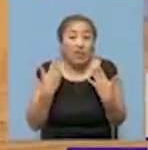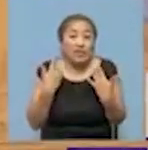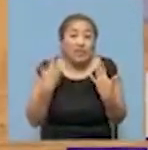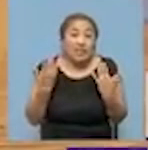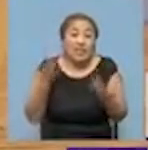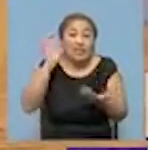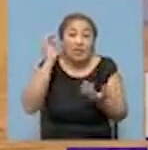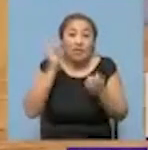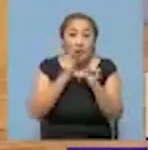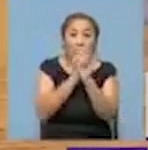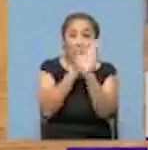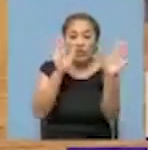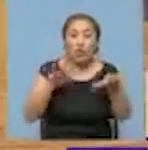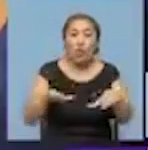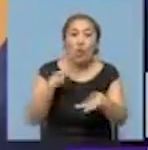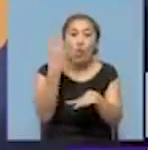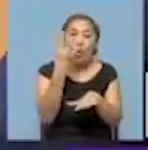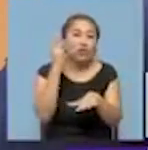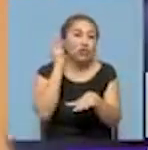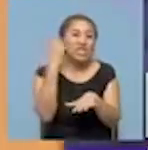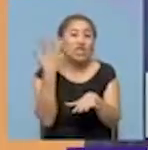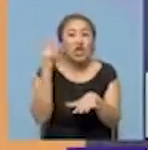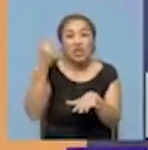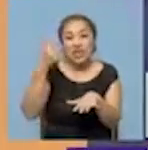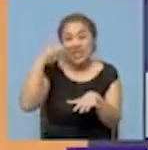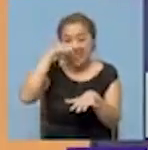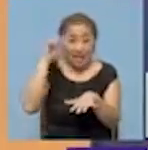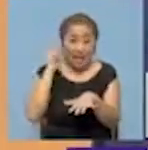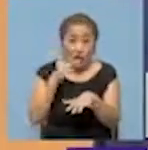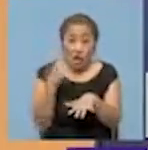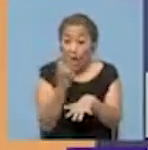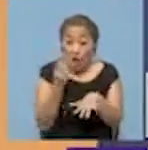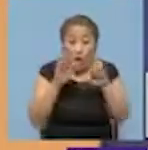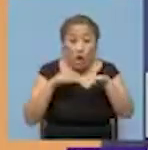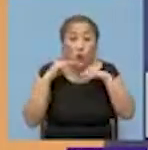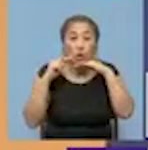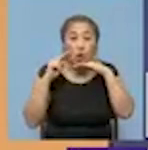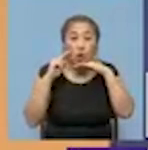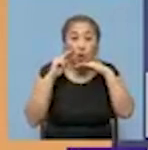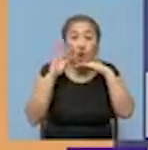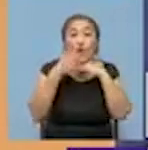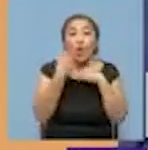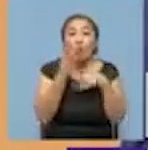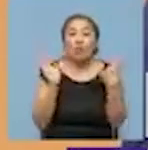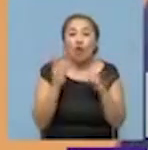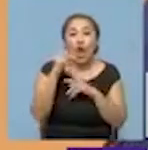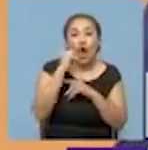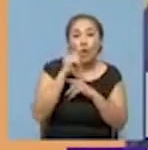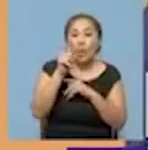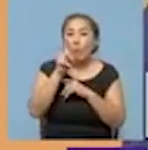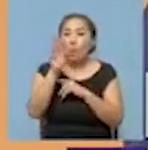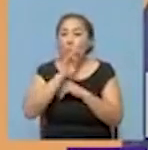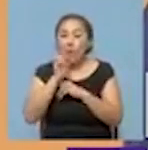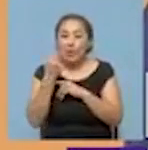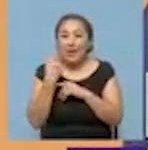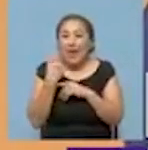sexuales se les muestra desde los cuatro cinco seis siete años a los dos juntitos los órganos genitales no el varón georges con el